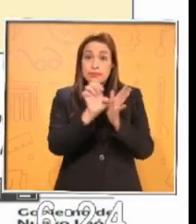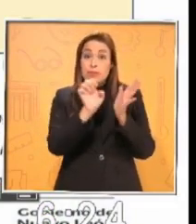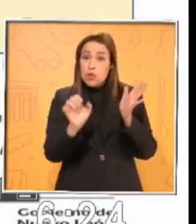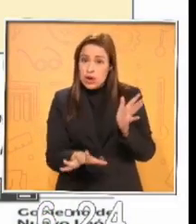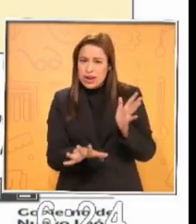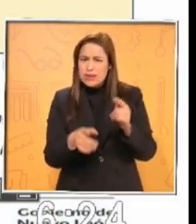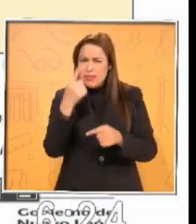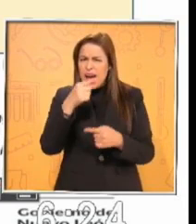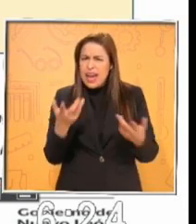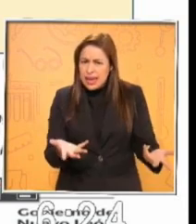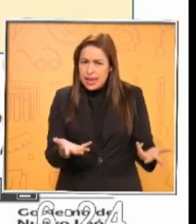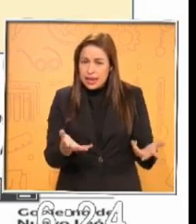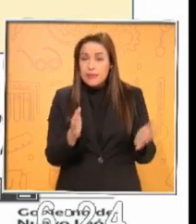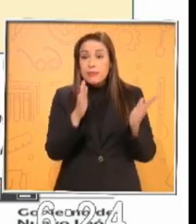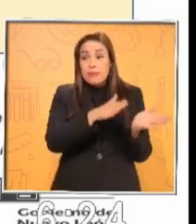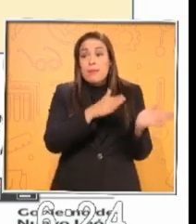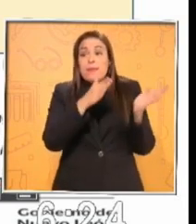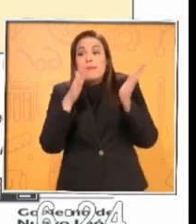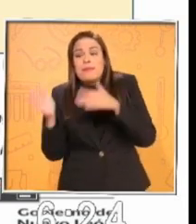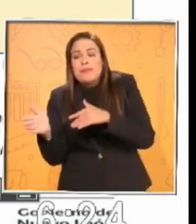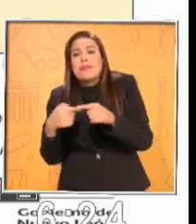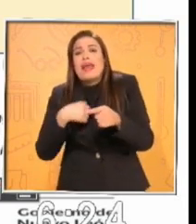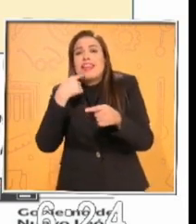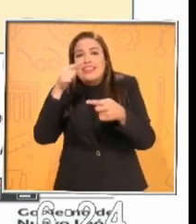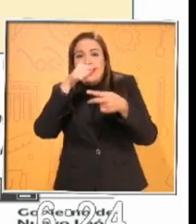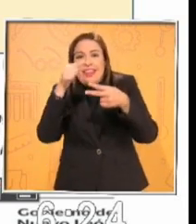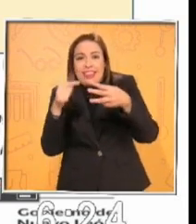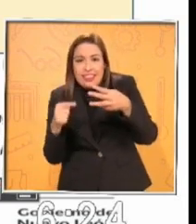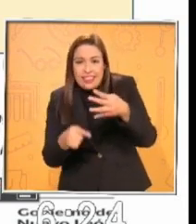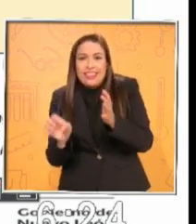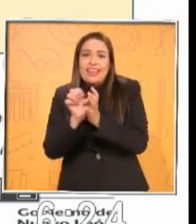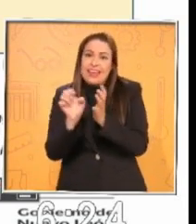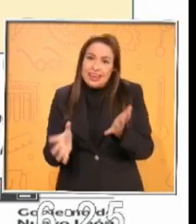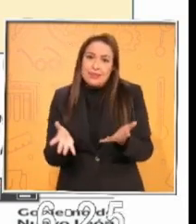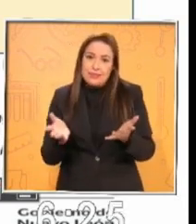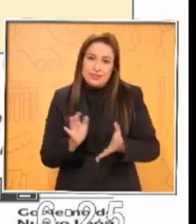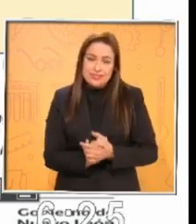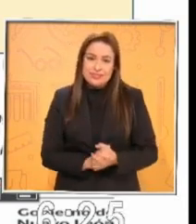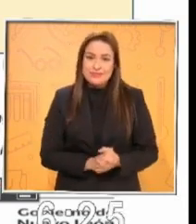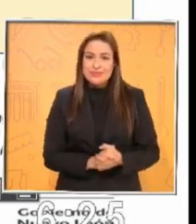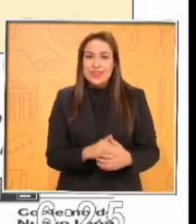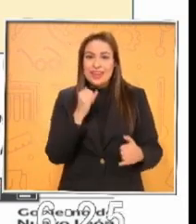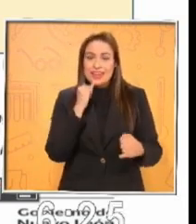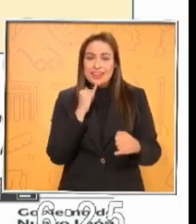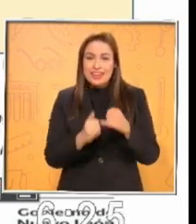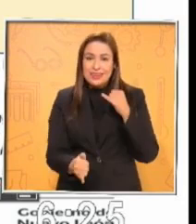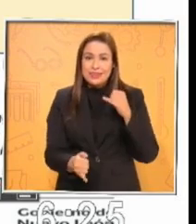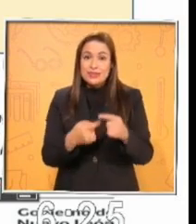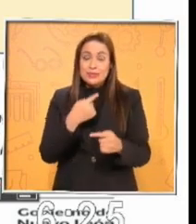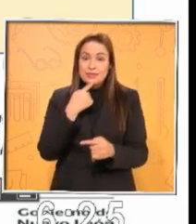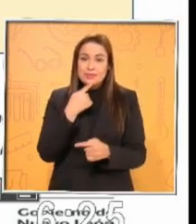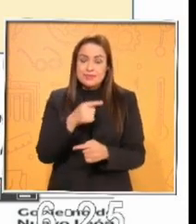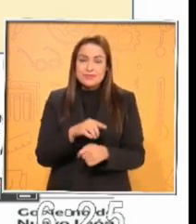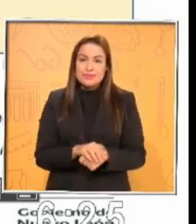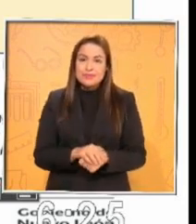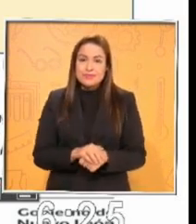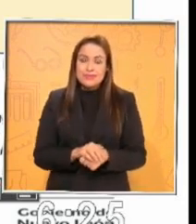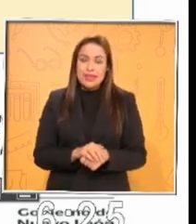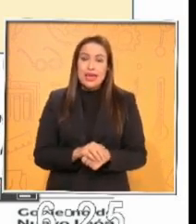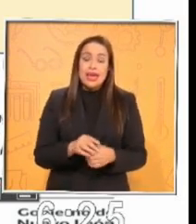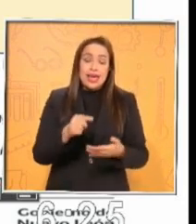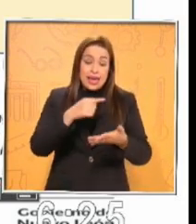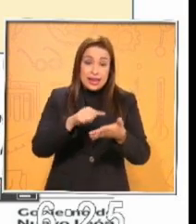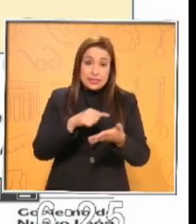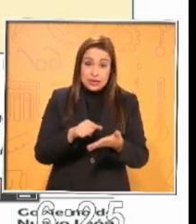ejemplos. El último comentario dice, el móvil ya es una herramienta imprescindible